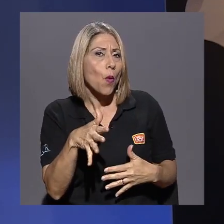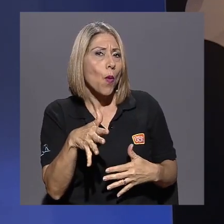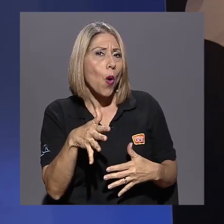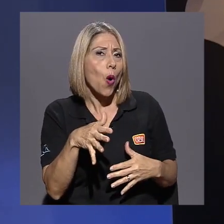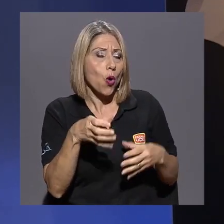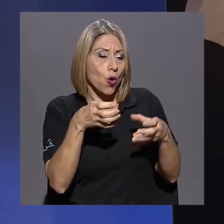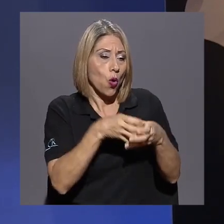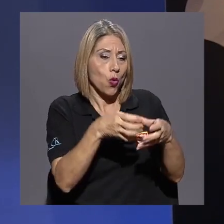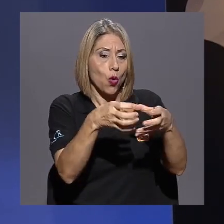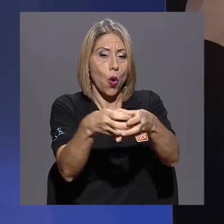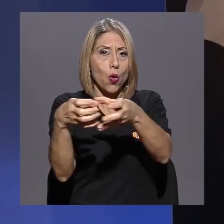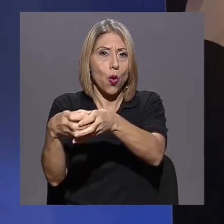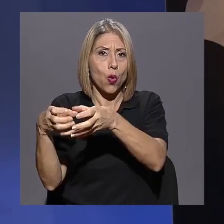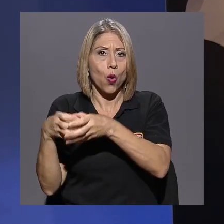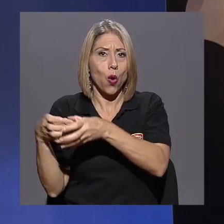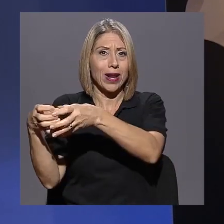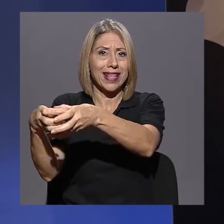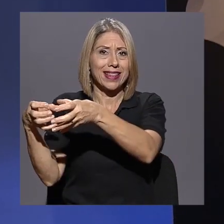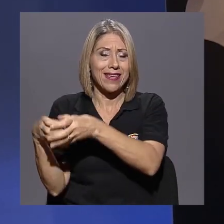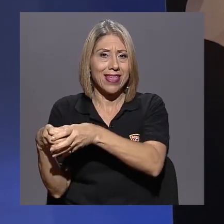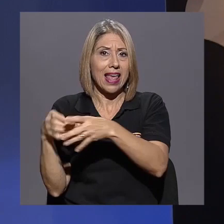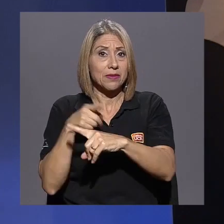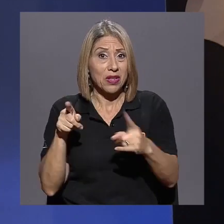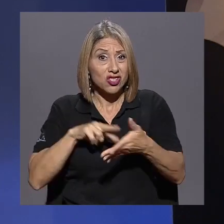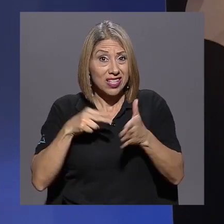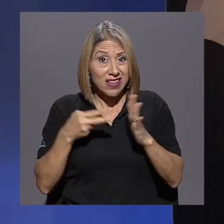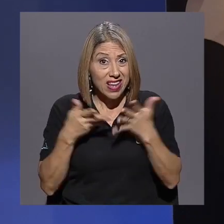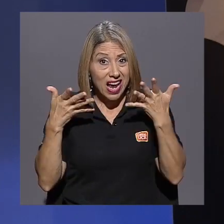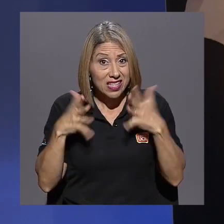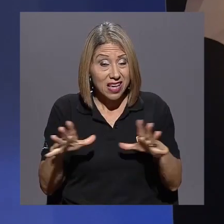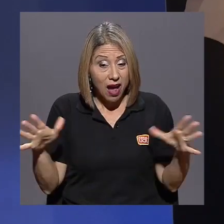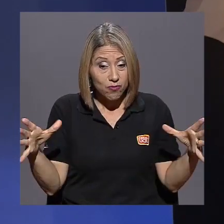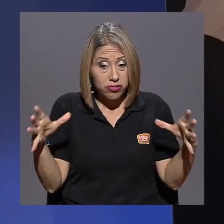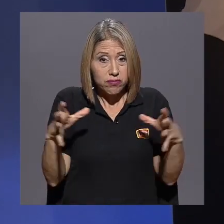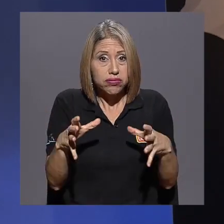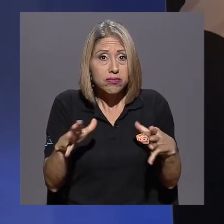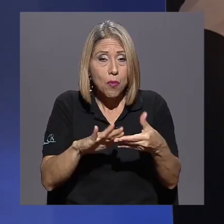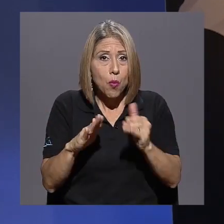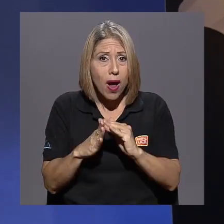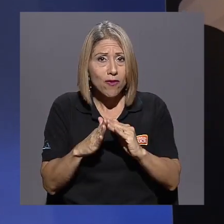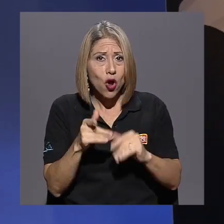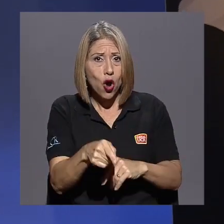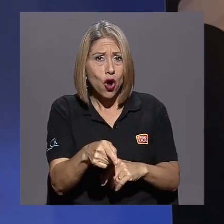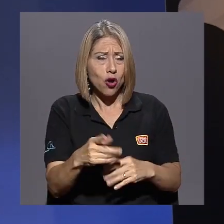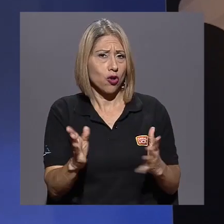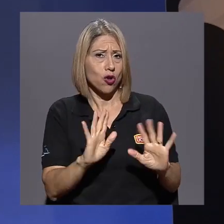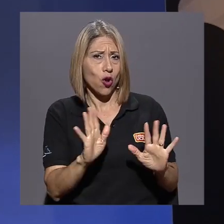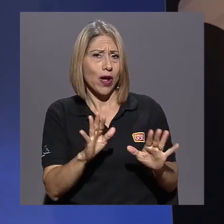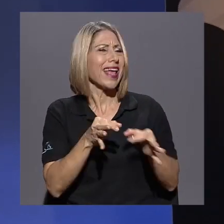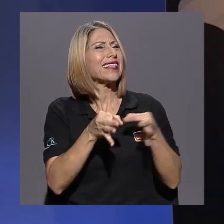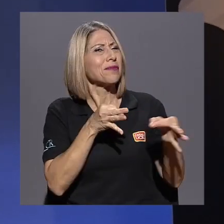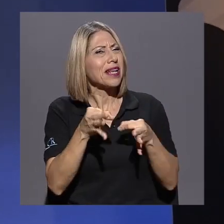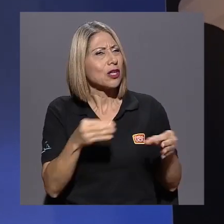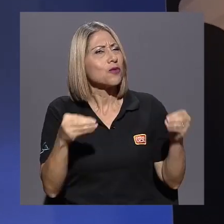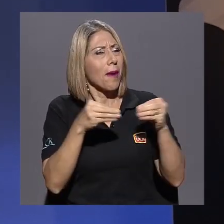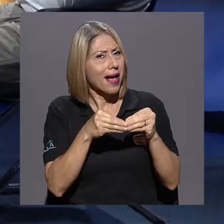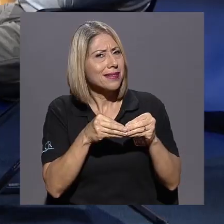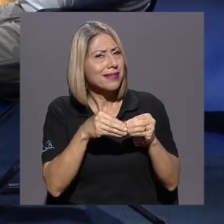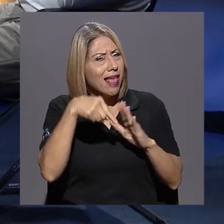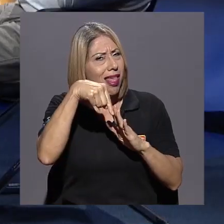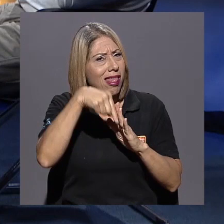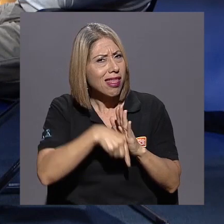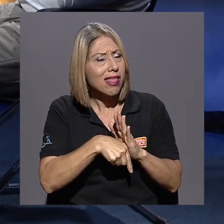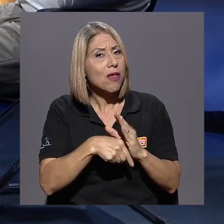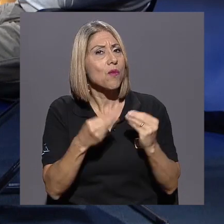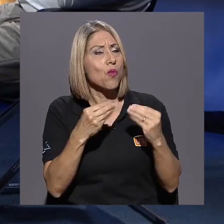colectividades que no necesariamente indica la constitución de un pueblo explícanos un poco más de eso en detalle porque